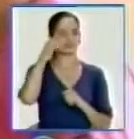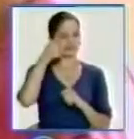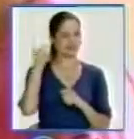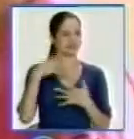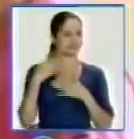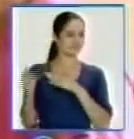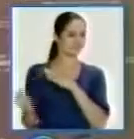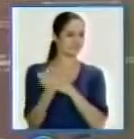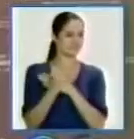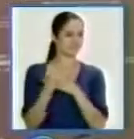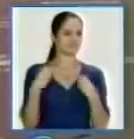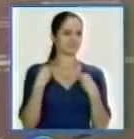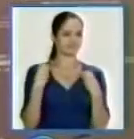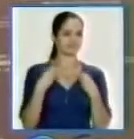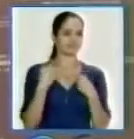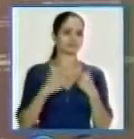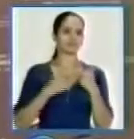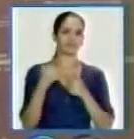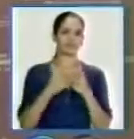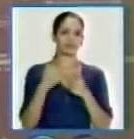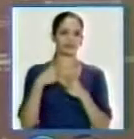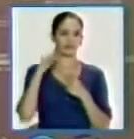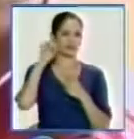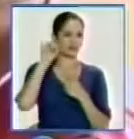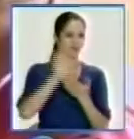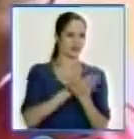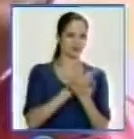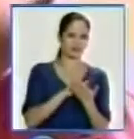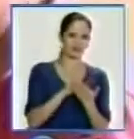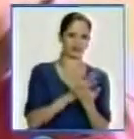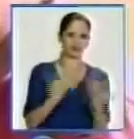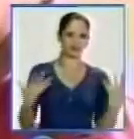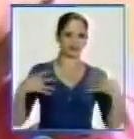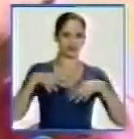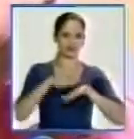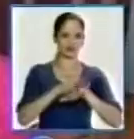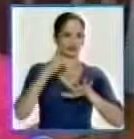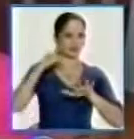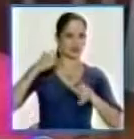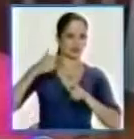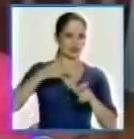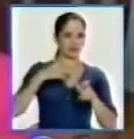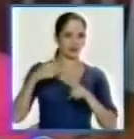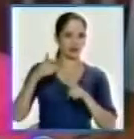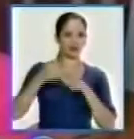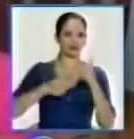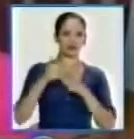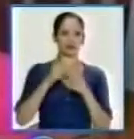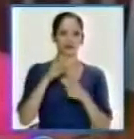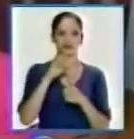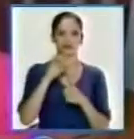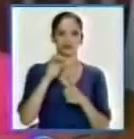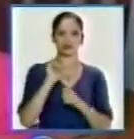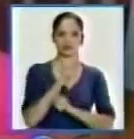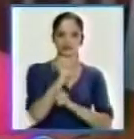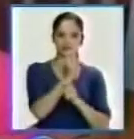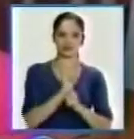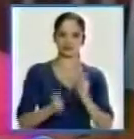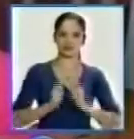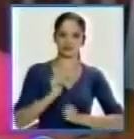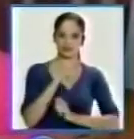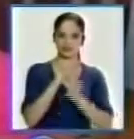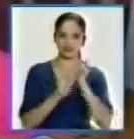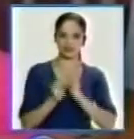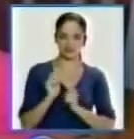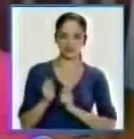que marcaron su vida, entre ellos aquella canción que se mezcló con las balas. Ritmo bus, salsa choque, empezaba